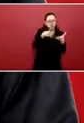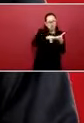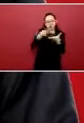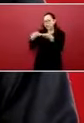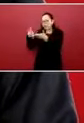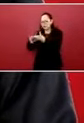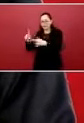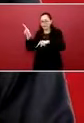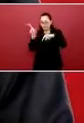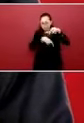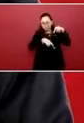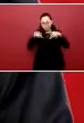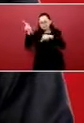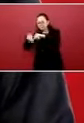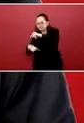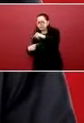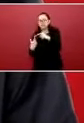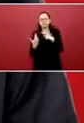duplicidades.